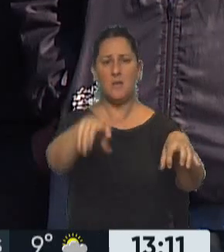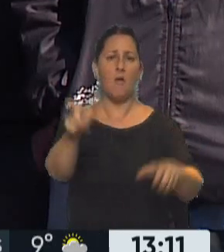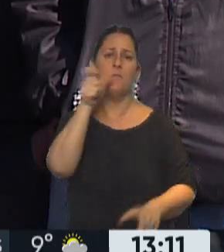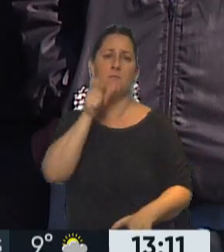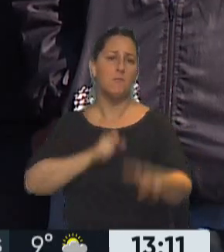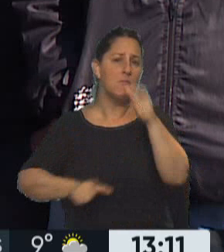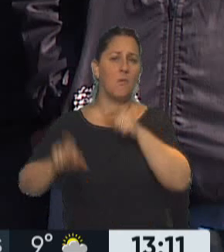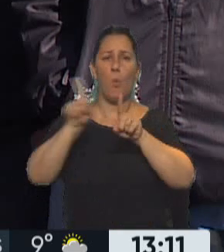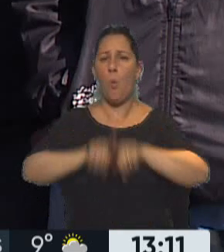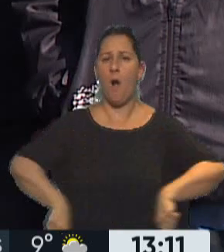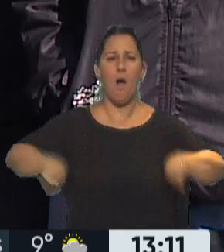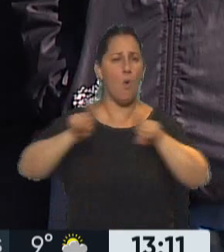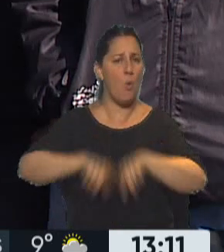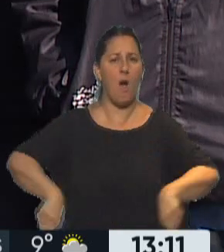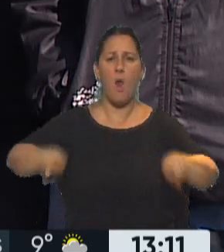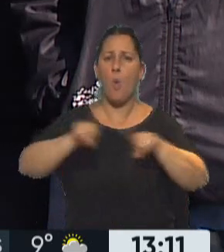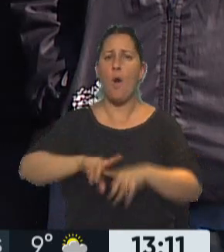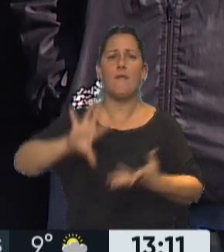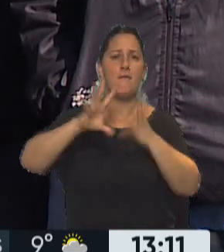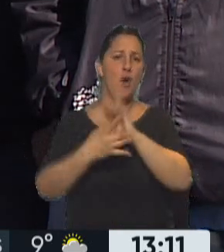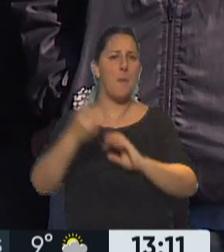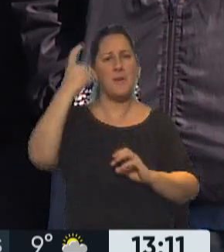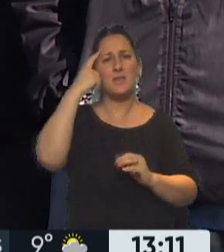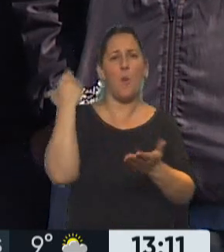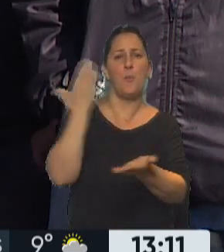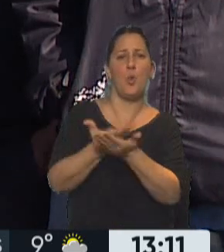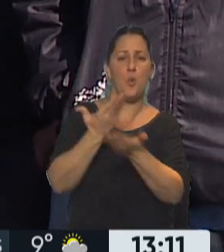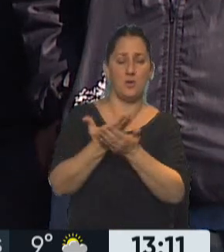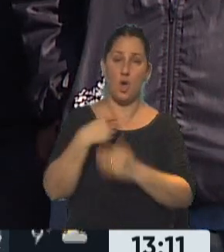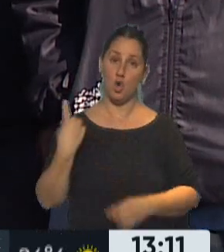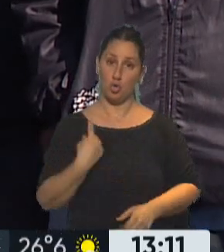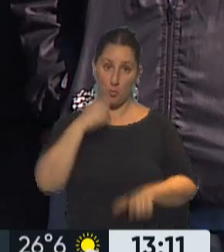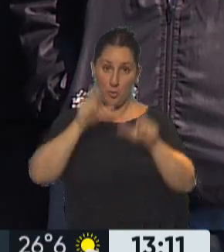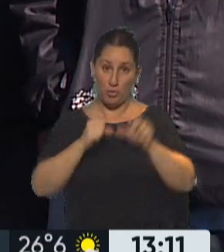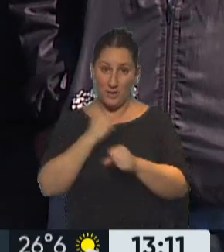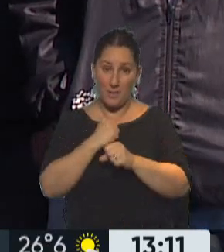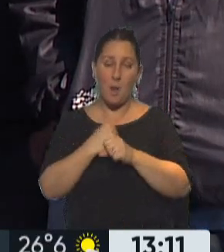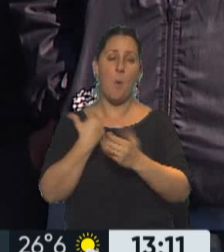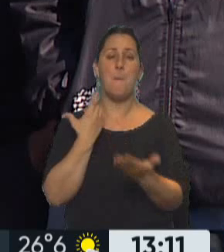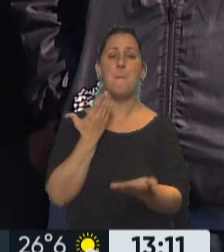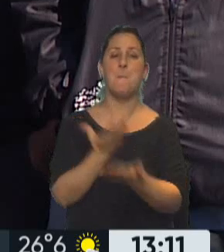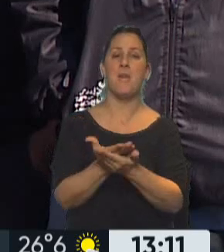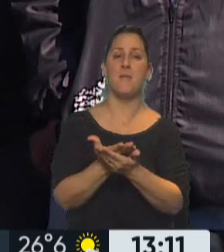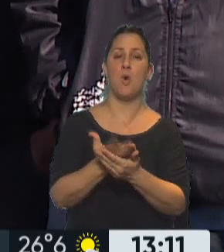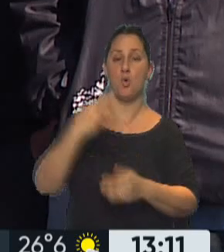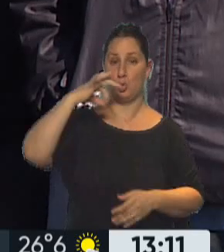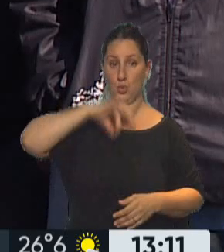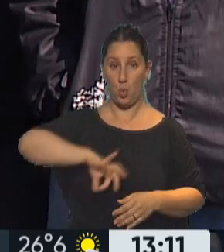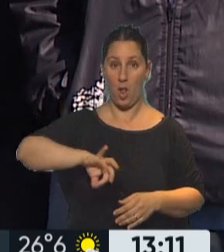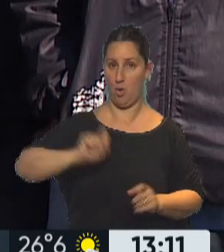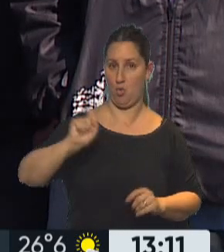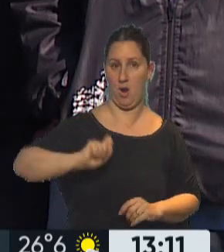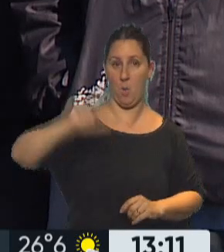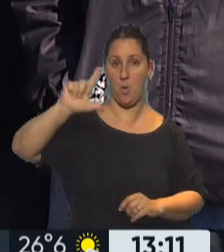está bien, una misma posición y una misma oferta. Los trabajadores estamos pidiendo solamente un aumento del salario real